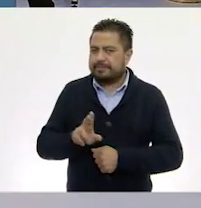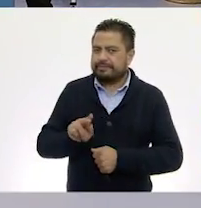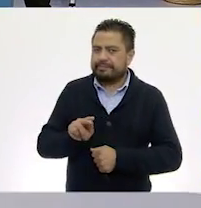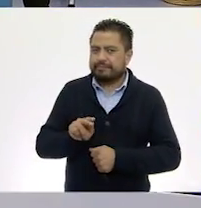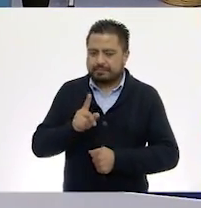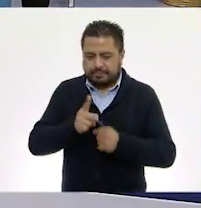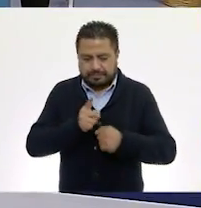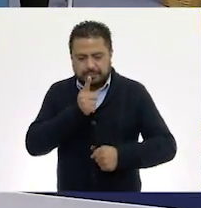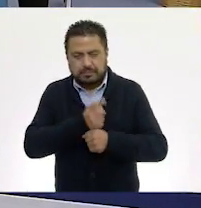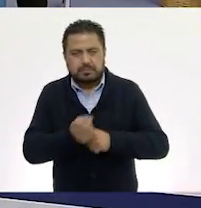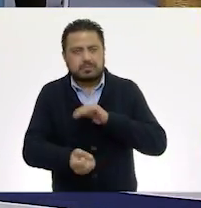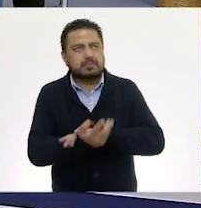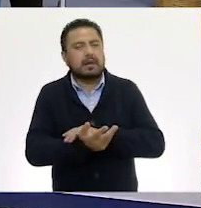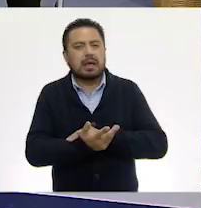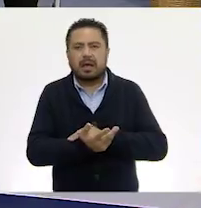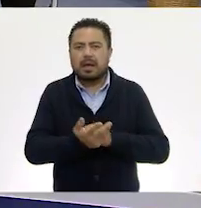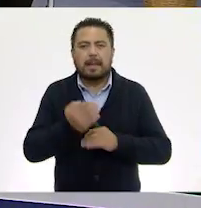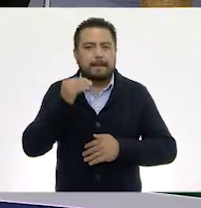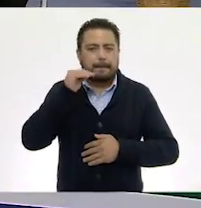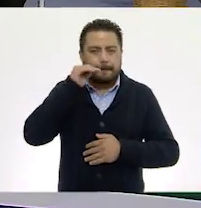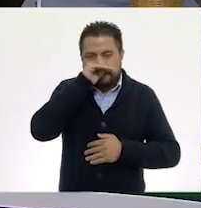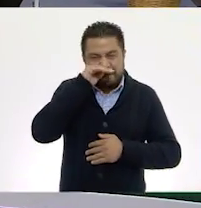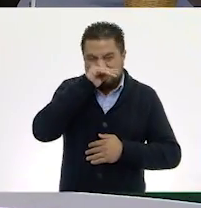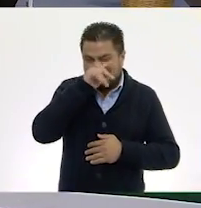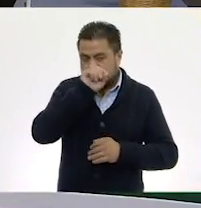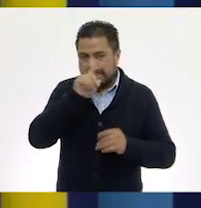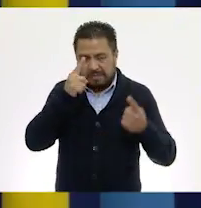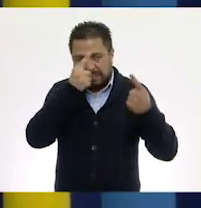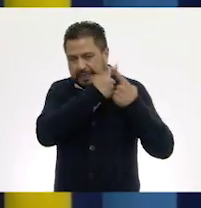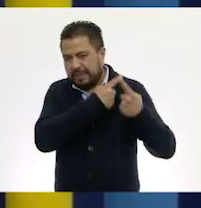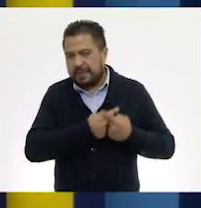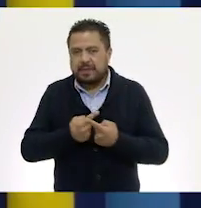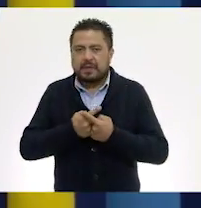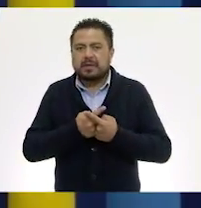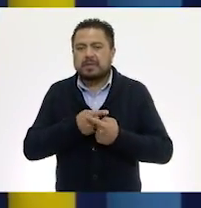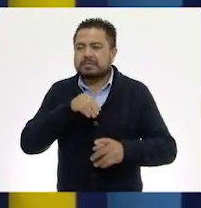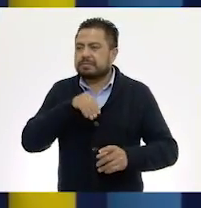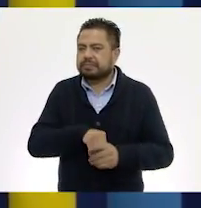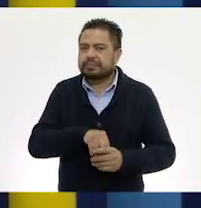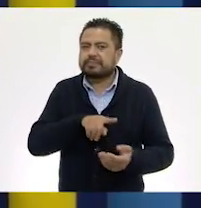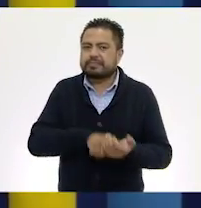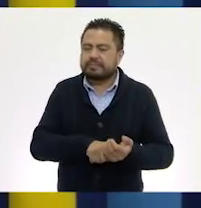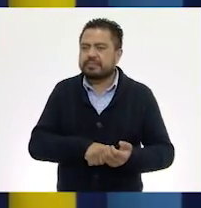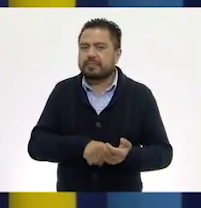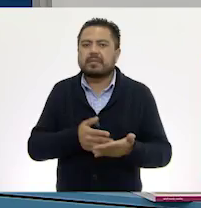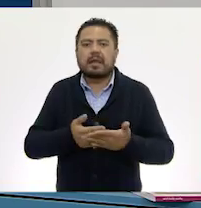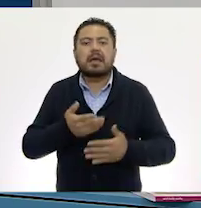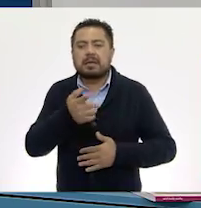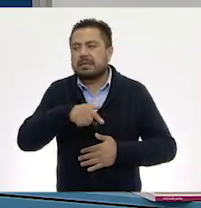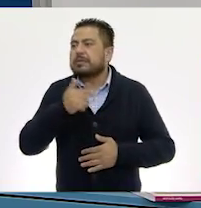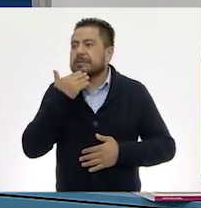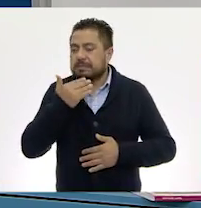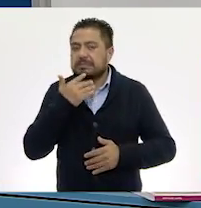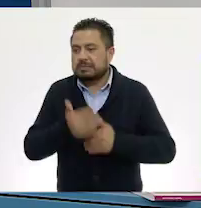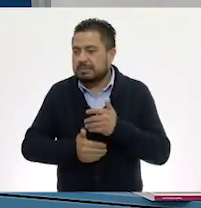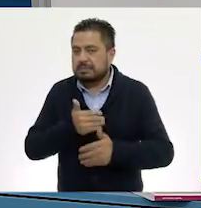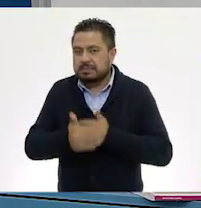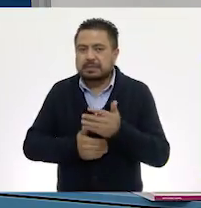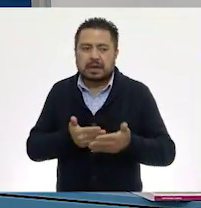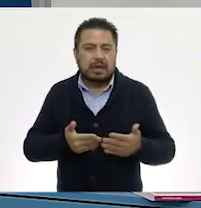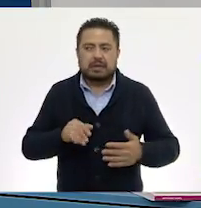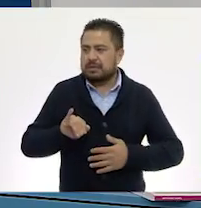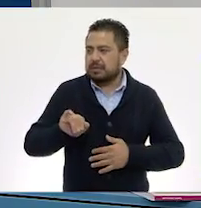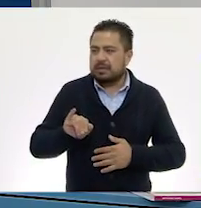lo primero que aparece, ni lo gratuito o lo contradictorio y lo anónimo. Vamos muy bien